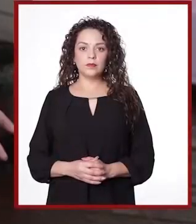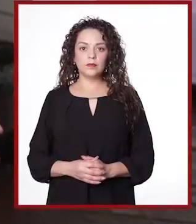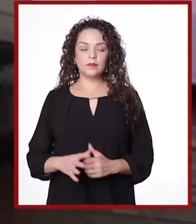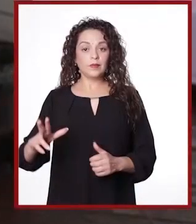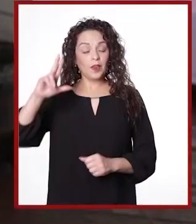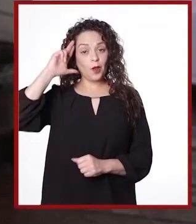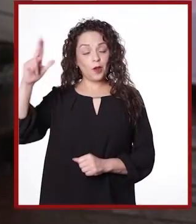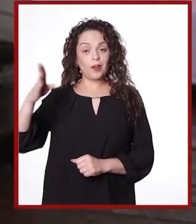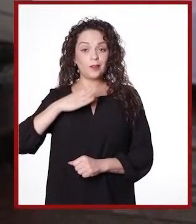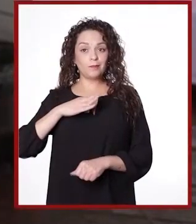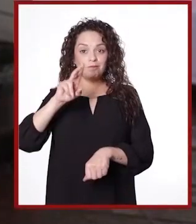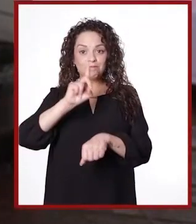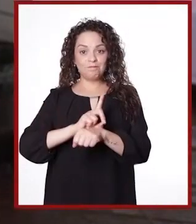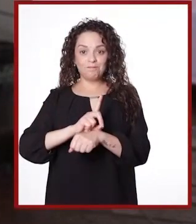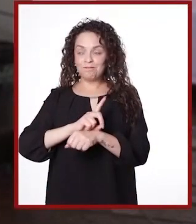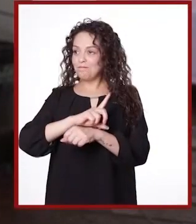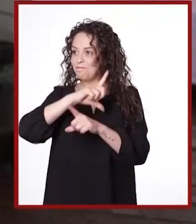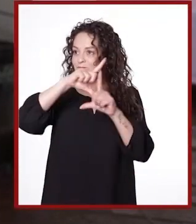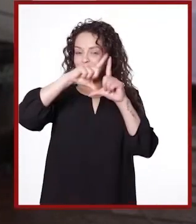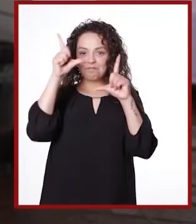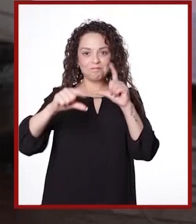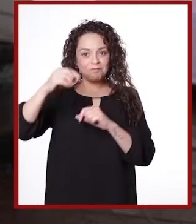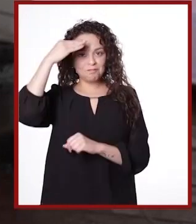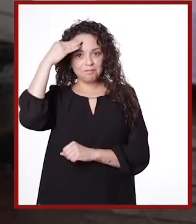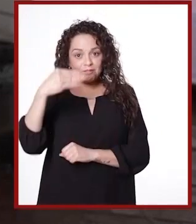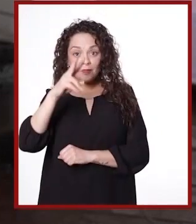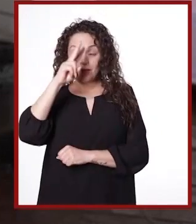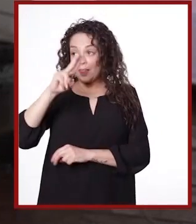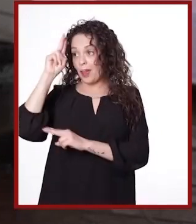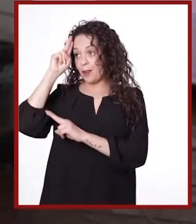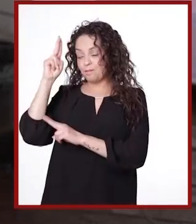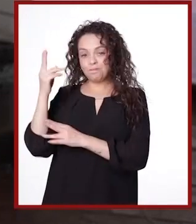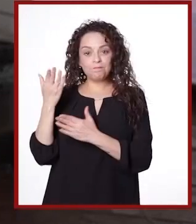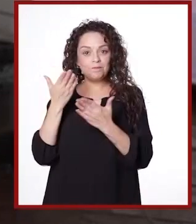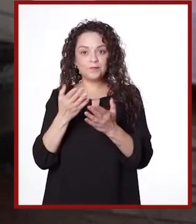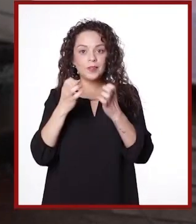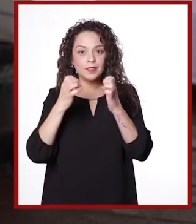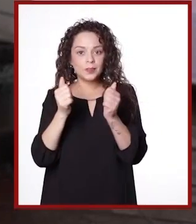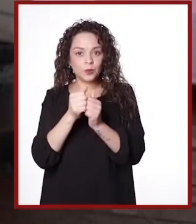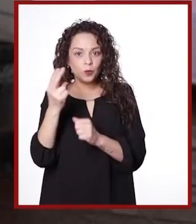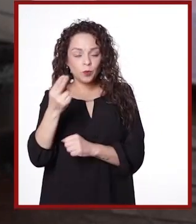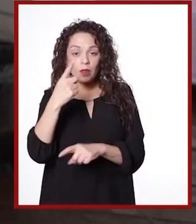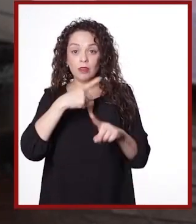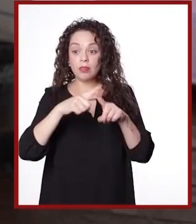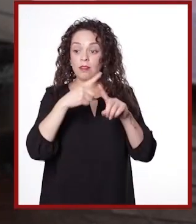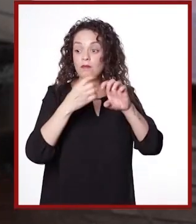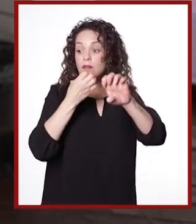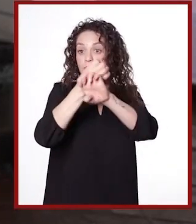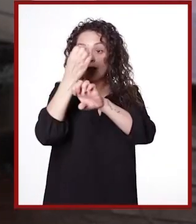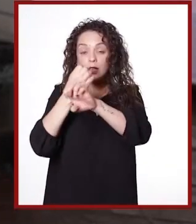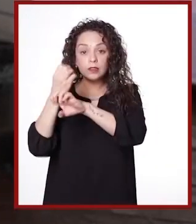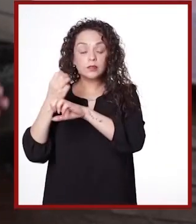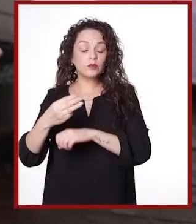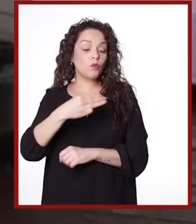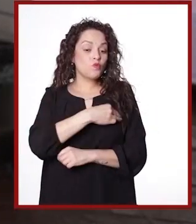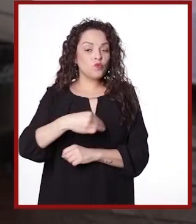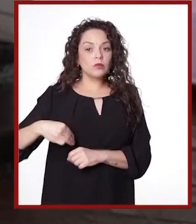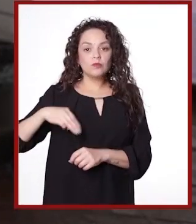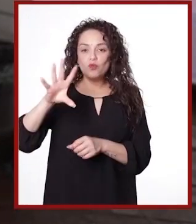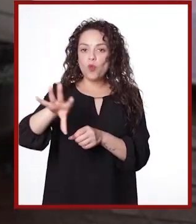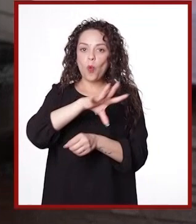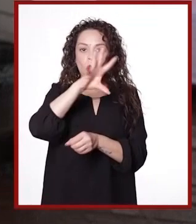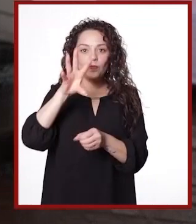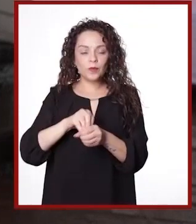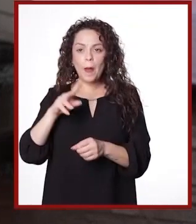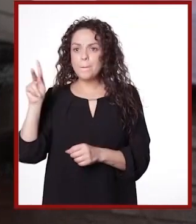Hola, buenos días a todo México. Es un gran honor que nos reciban en su casa, en todos los estados, en todos los municipios, en